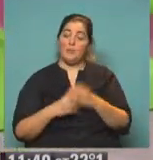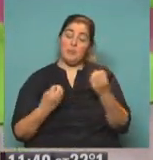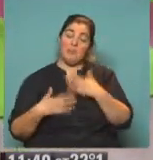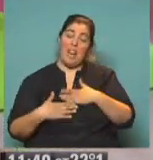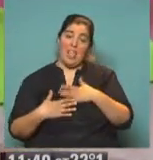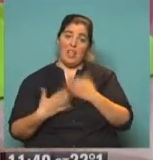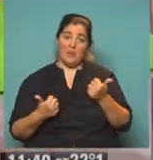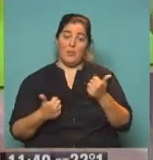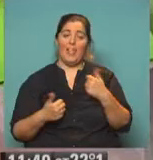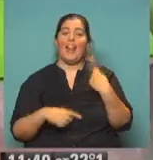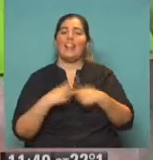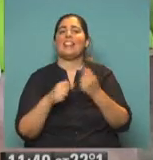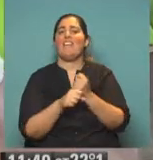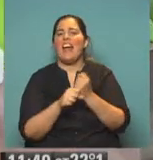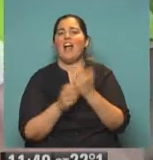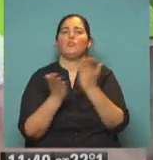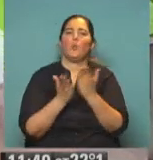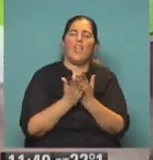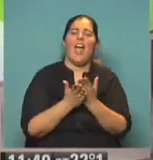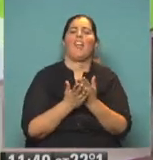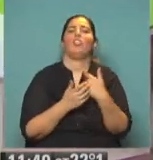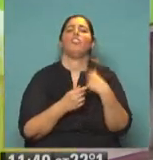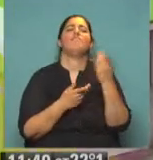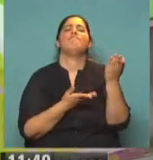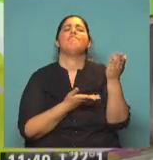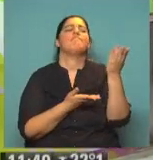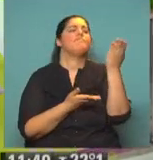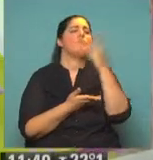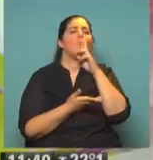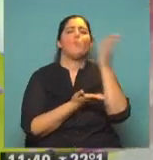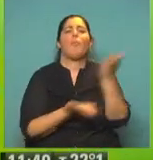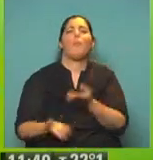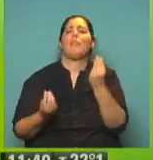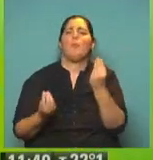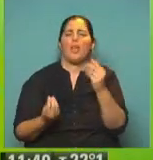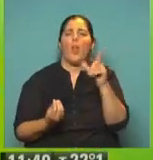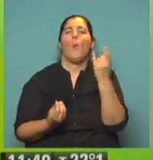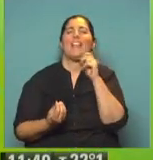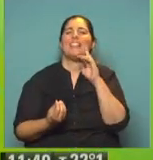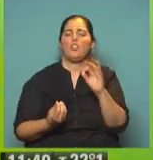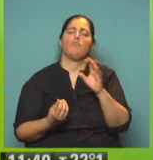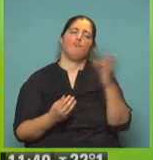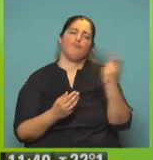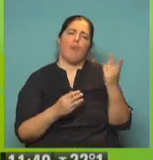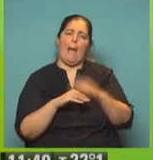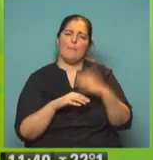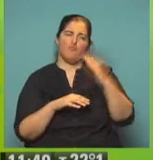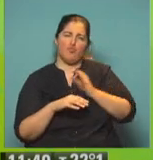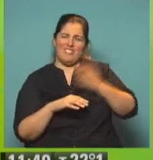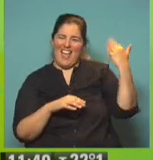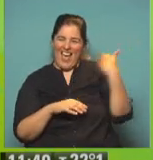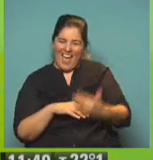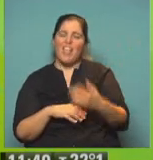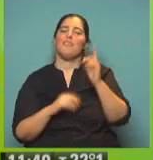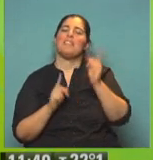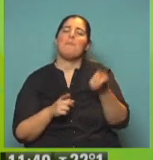alegro mucho. Trabajando, estudiando. ¿Por qué la invitamos a María José Lubertino? La invitamos primero porque es amiga nuestra hace muchos años y después para que nos